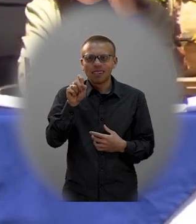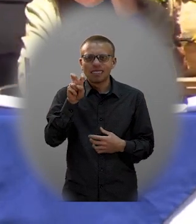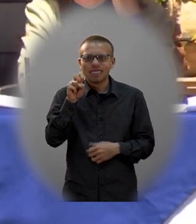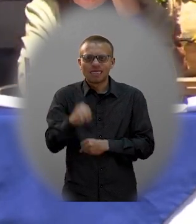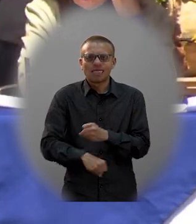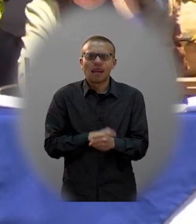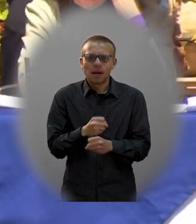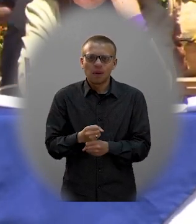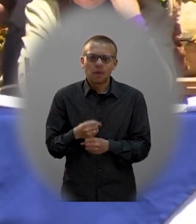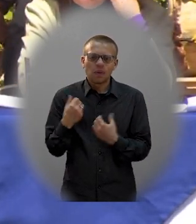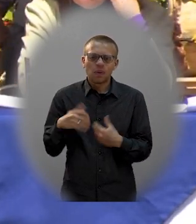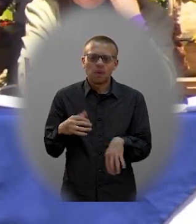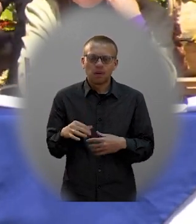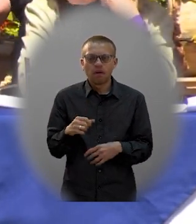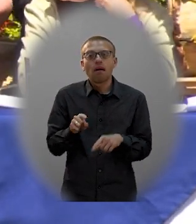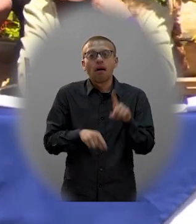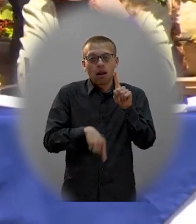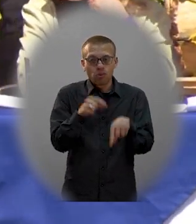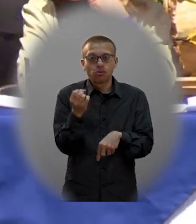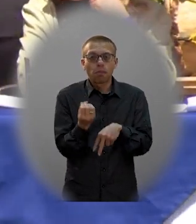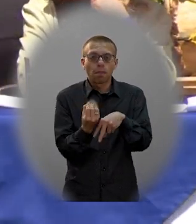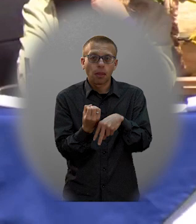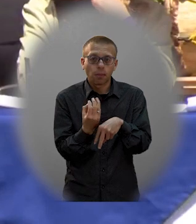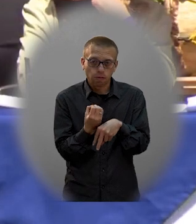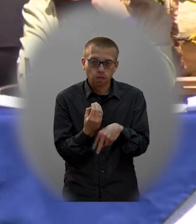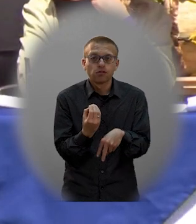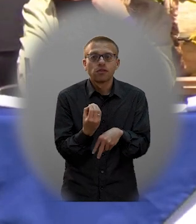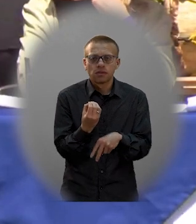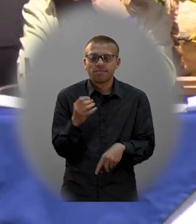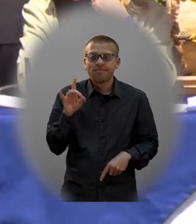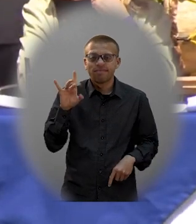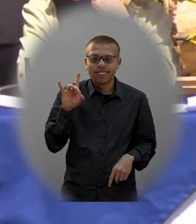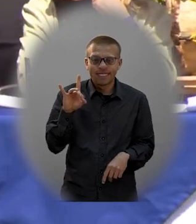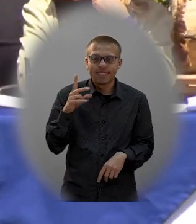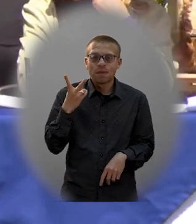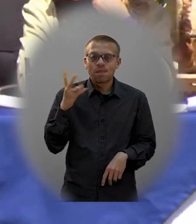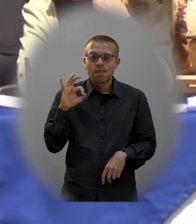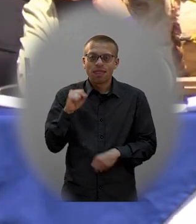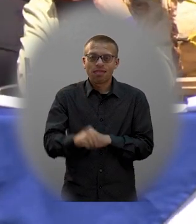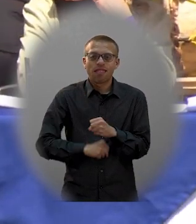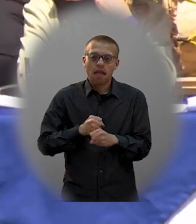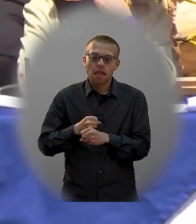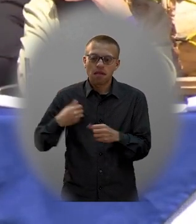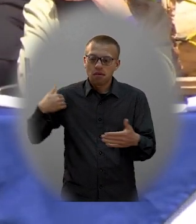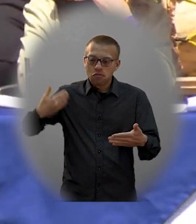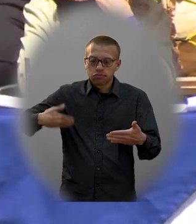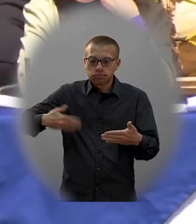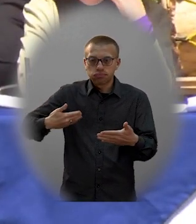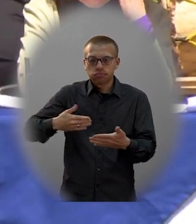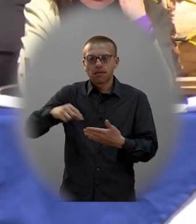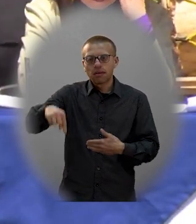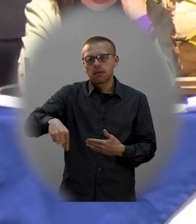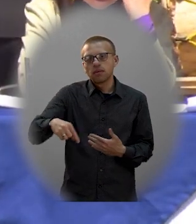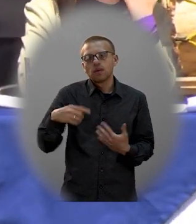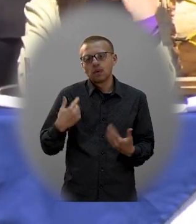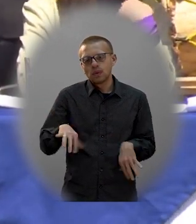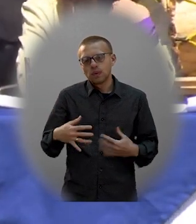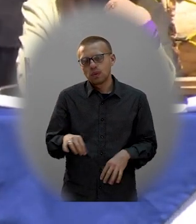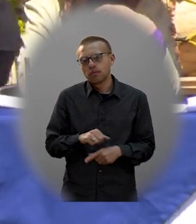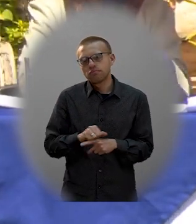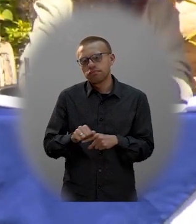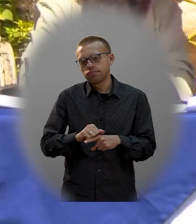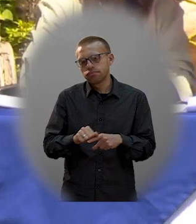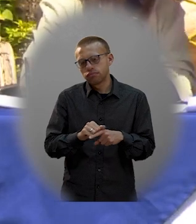maestros después 15, 20 años. Entonces, creo que requiere efectivamente un ejercicio mucho más profundo